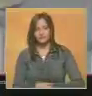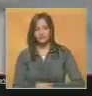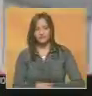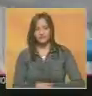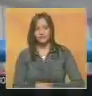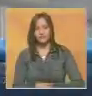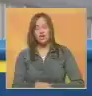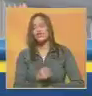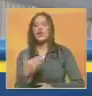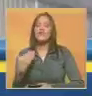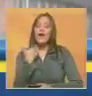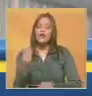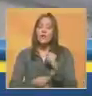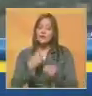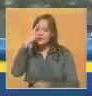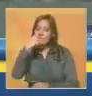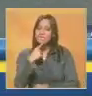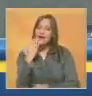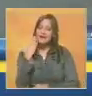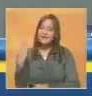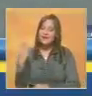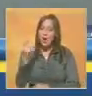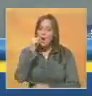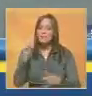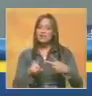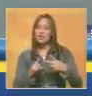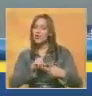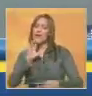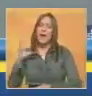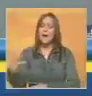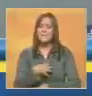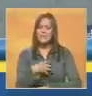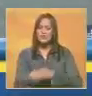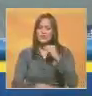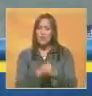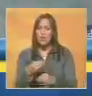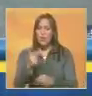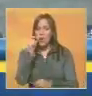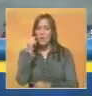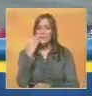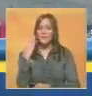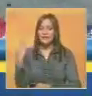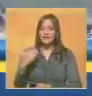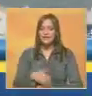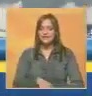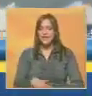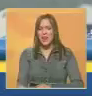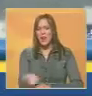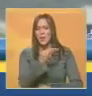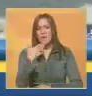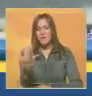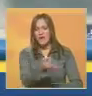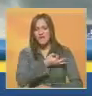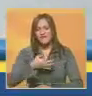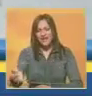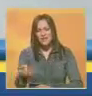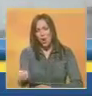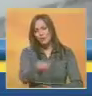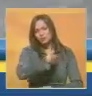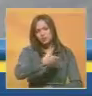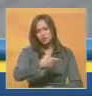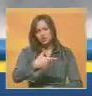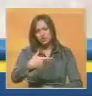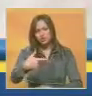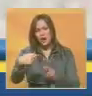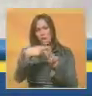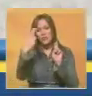No se pierdan estas imágenes. En Australia, el bicampeón nacional de frisbee, vean esto, Brody Smith, dominó a la perfección el lanzamiento de un disco desde un puente